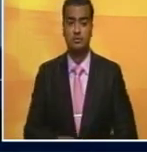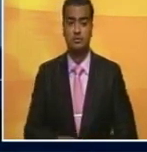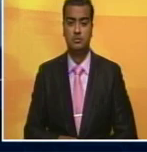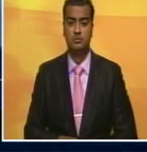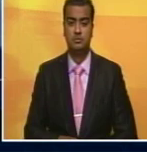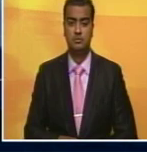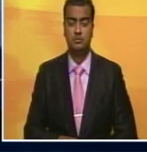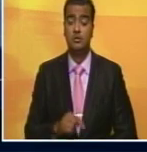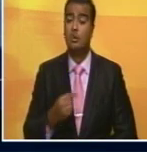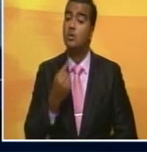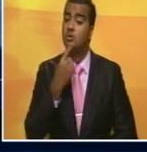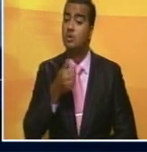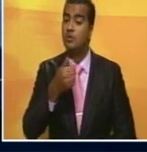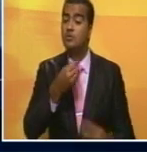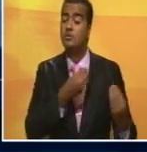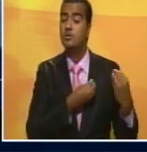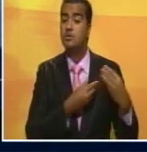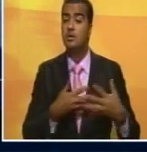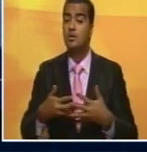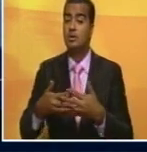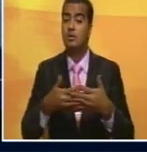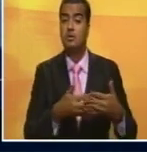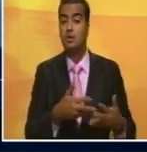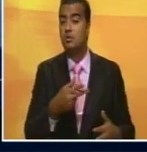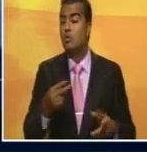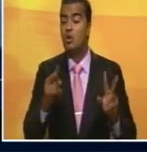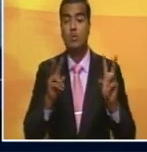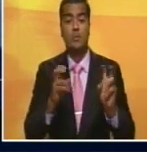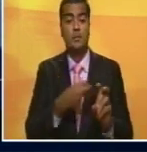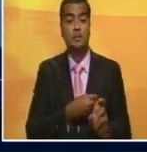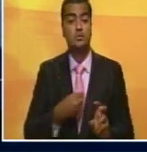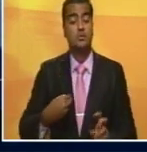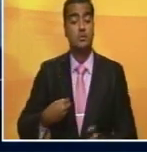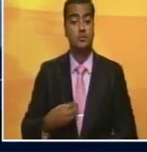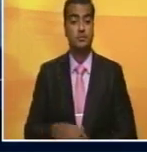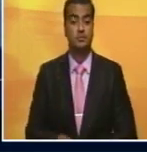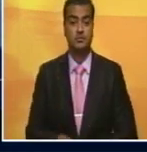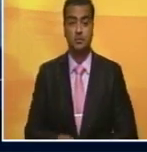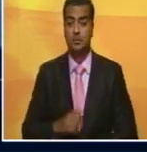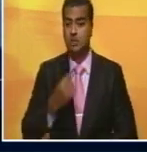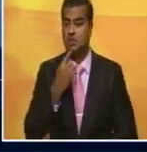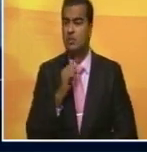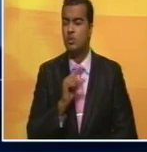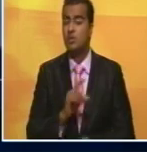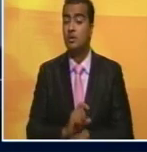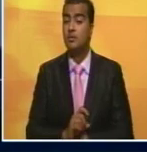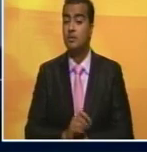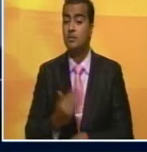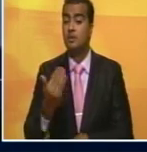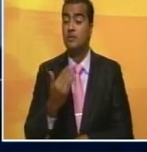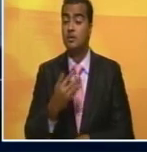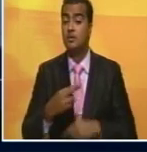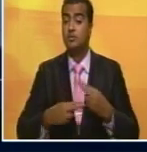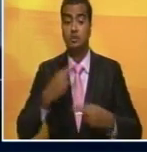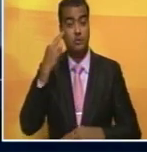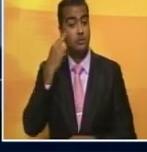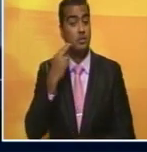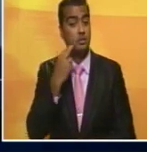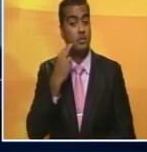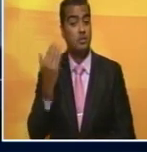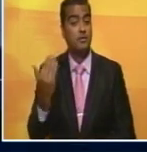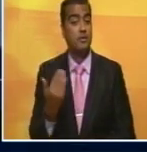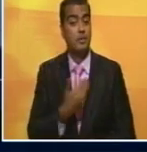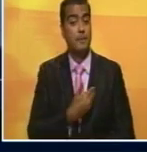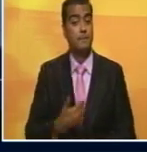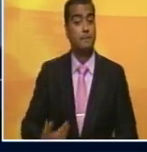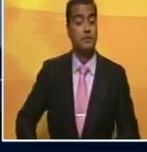hoy declaran los altos funcionarios de los Estados Unidos no es nuevo para nosotros. Como lo dije hace poquito, desde que llegó la revolución bolivariana, desde que llegó